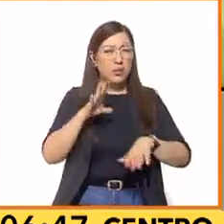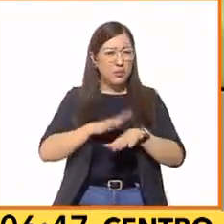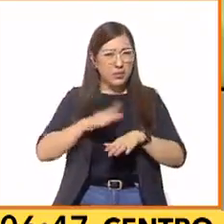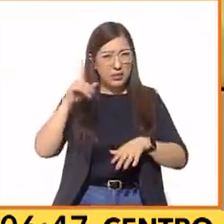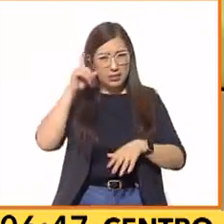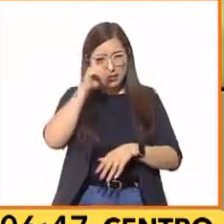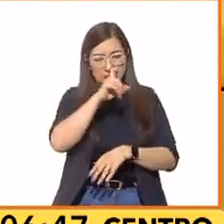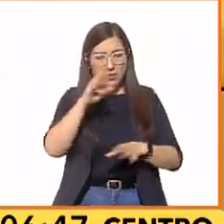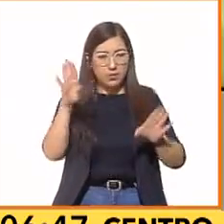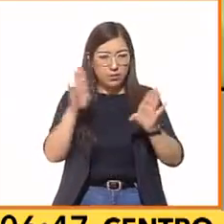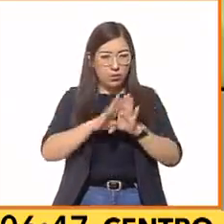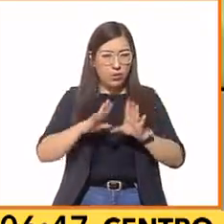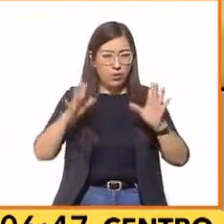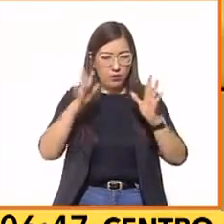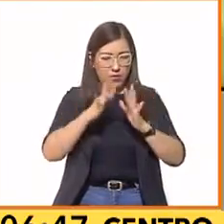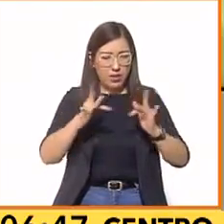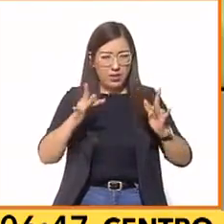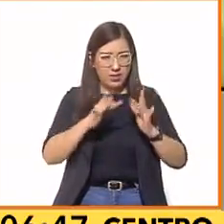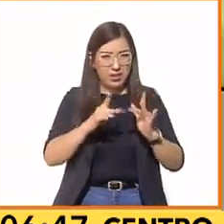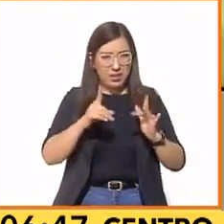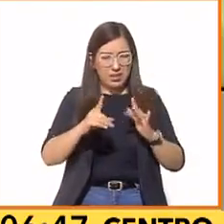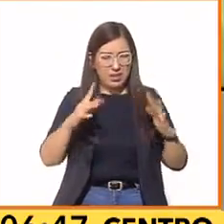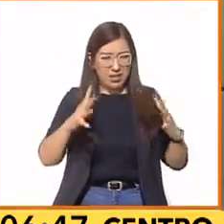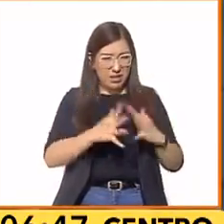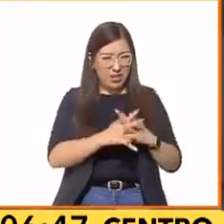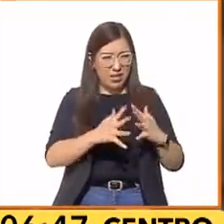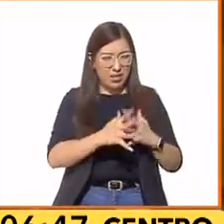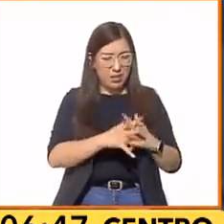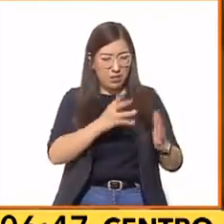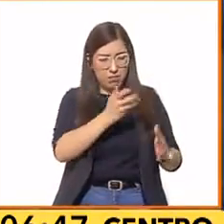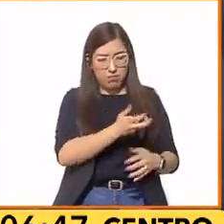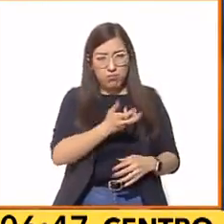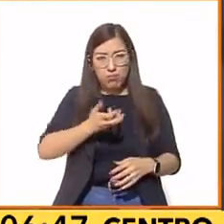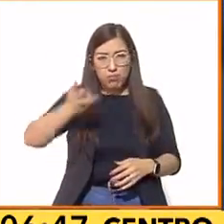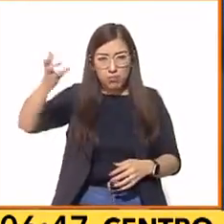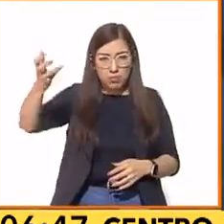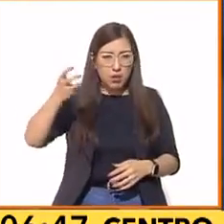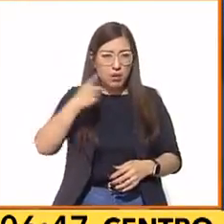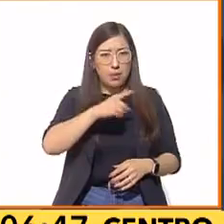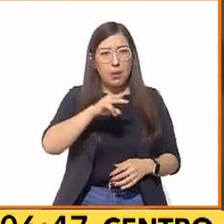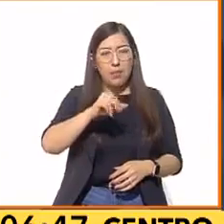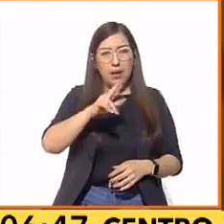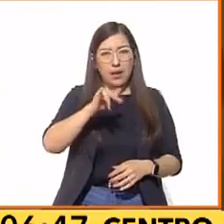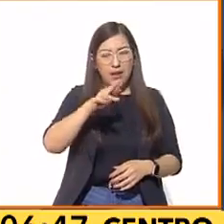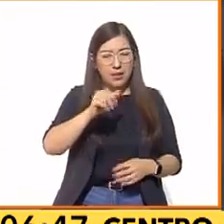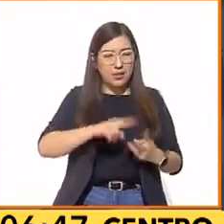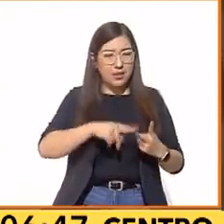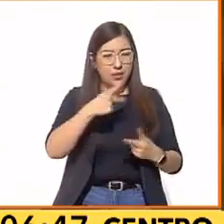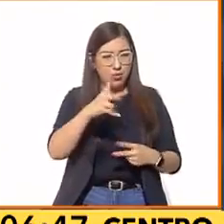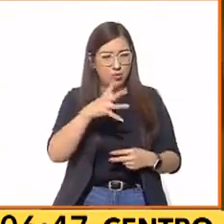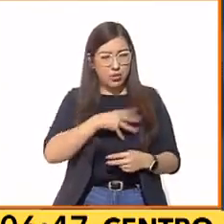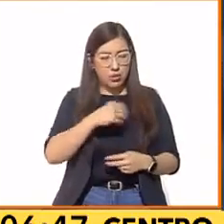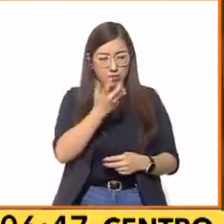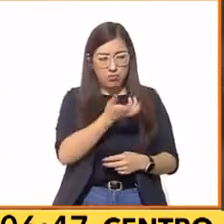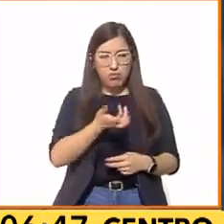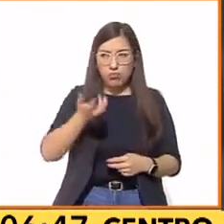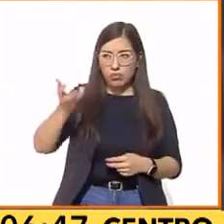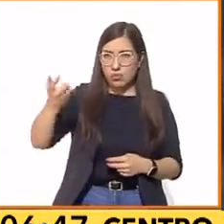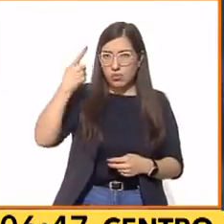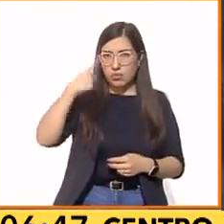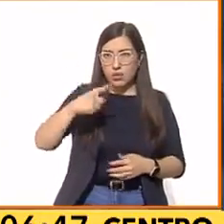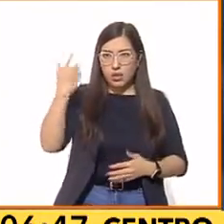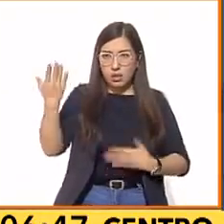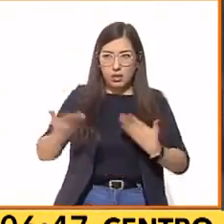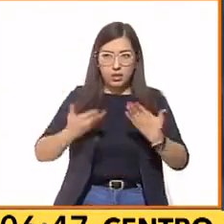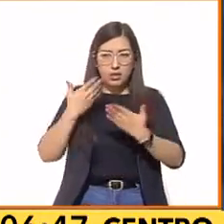lucha contra los franceses, manda a Margarita y a sus hijos a Estados Unidos, pero también a que les sirva como embajadora. Así y